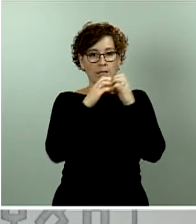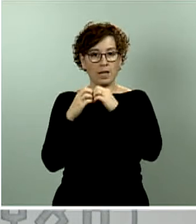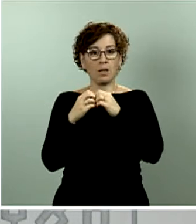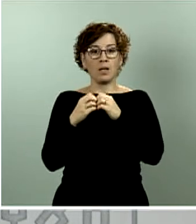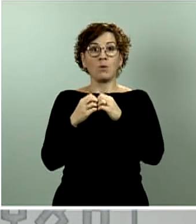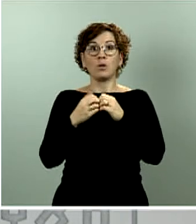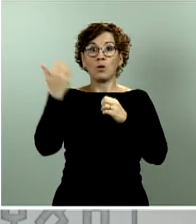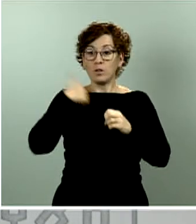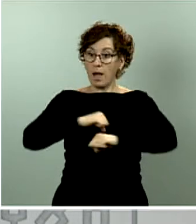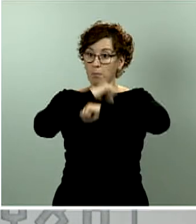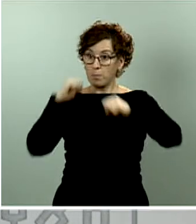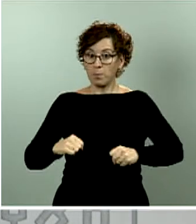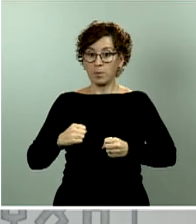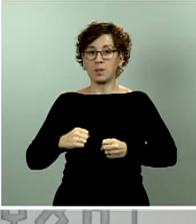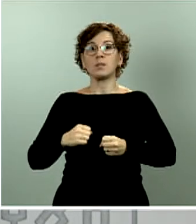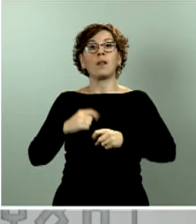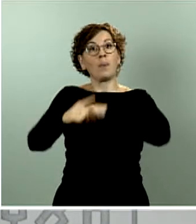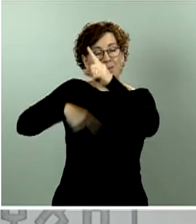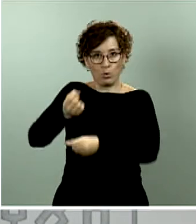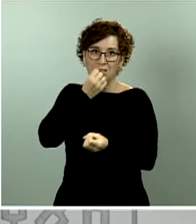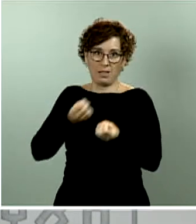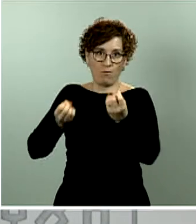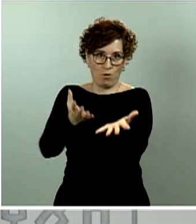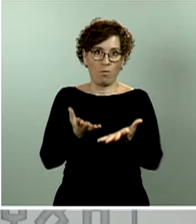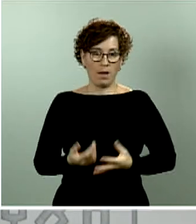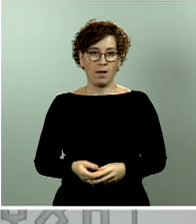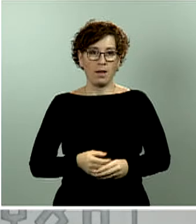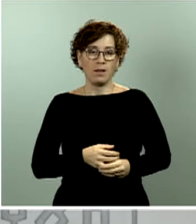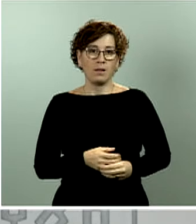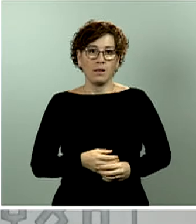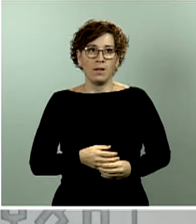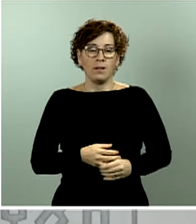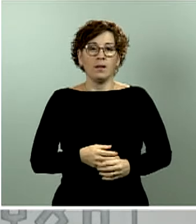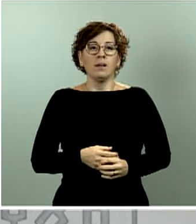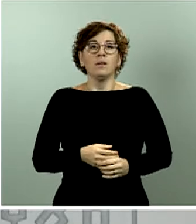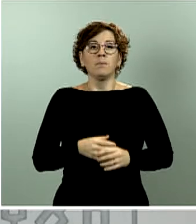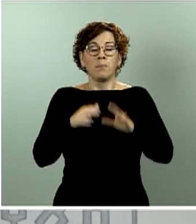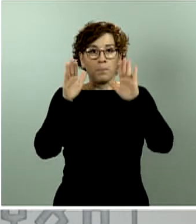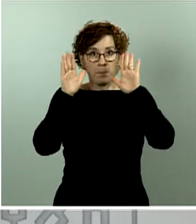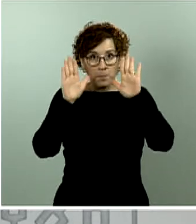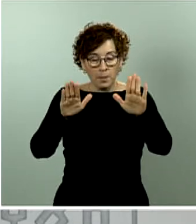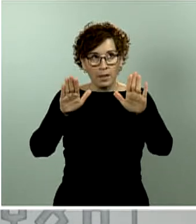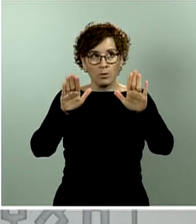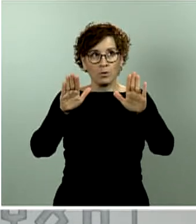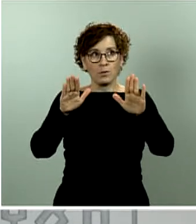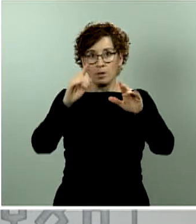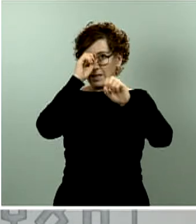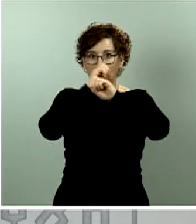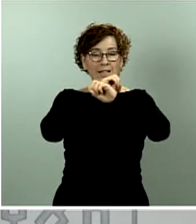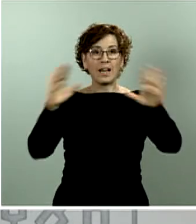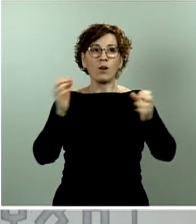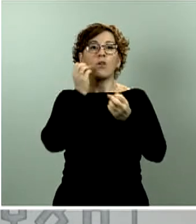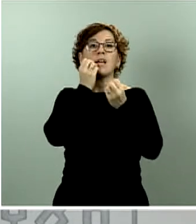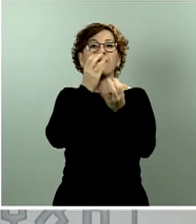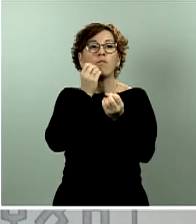se informará de ellos. Pero tenemos que entender que la información es evolutiva, que la información se tiene que